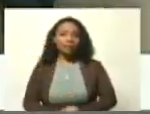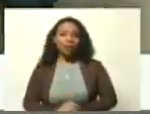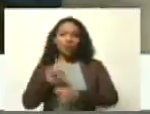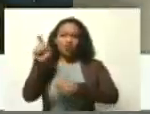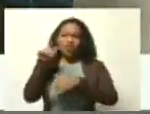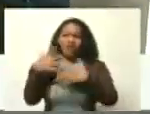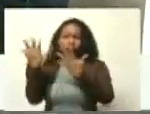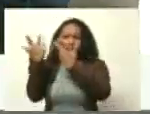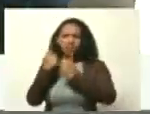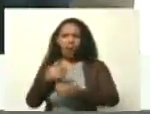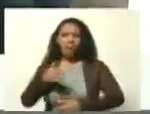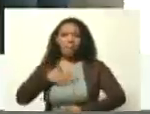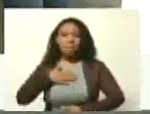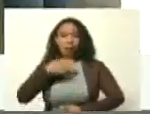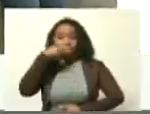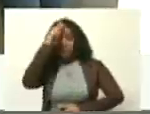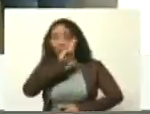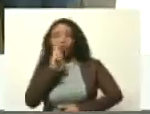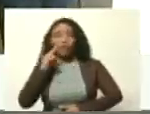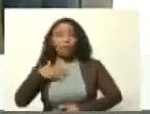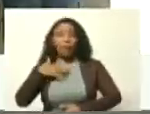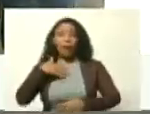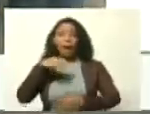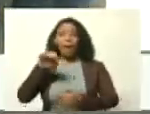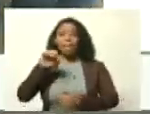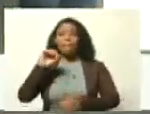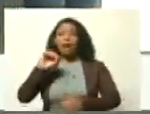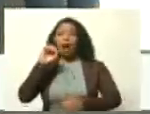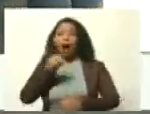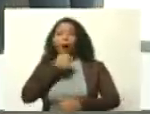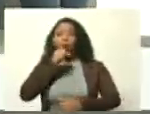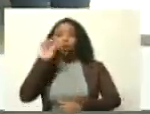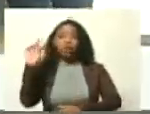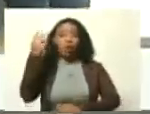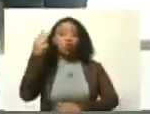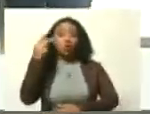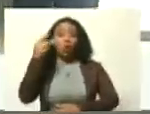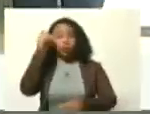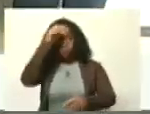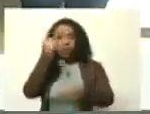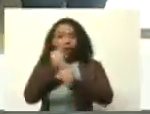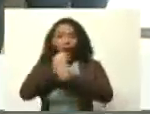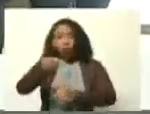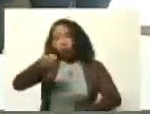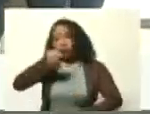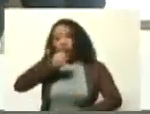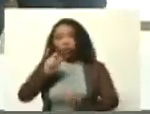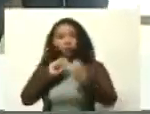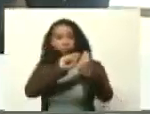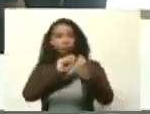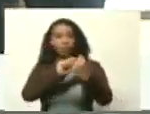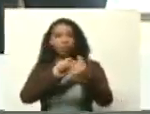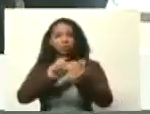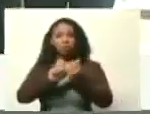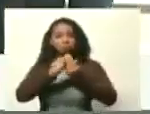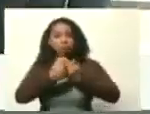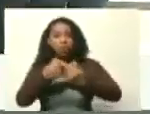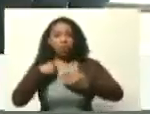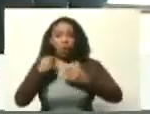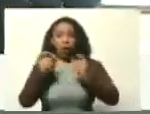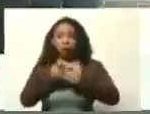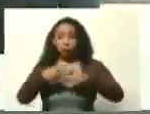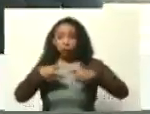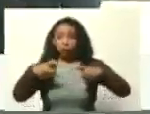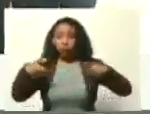cuentas? Como mis padres y mi bisabuelo trabajaban en periodismo, en revistas y en encuentros literarios, yo crecí en un